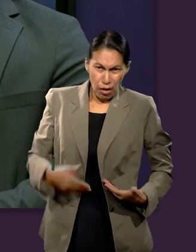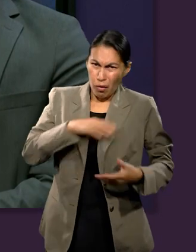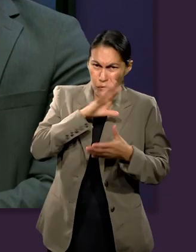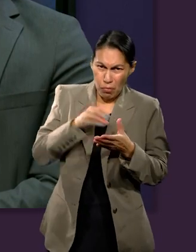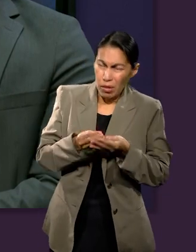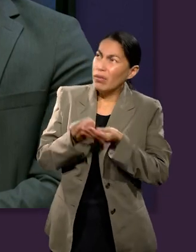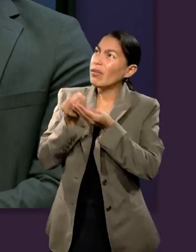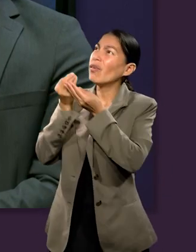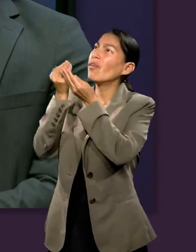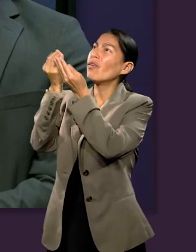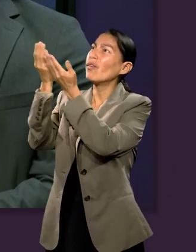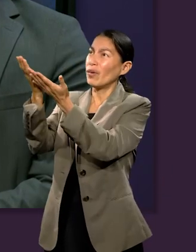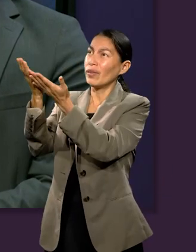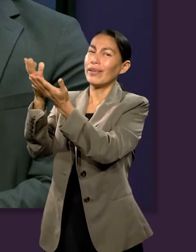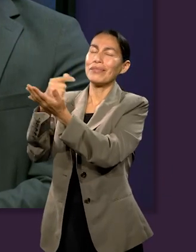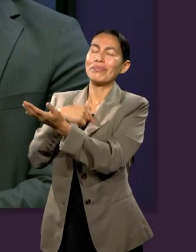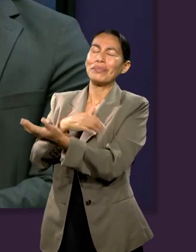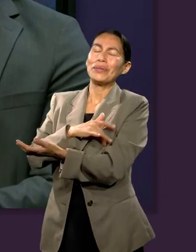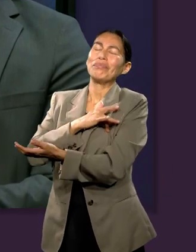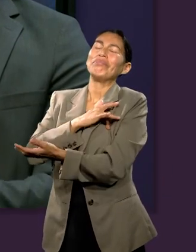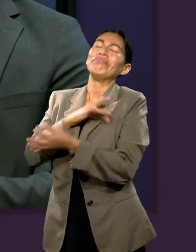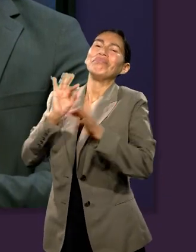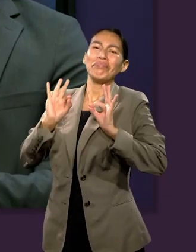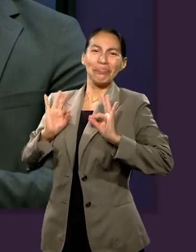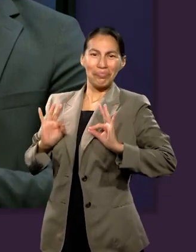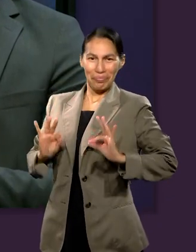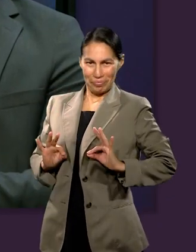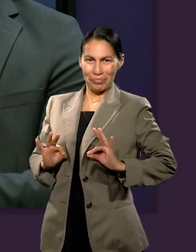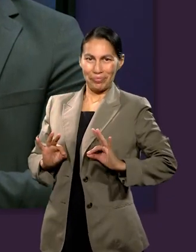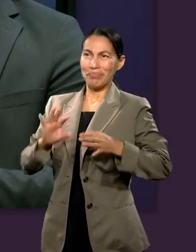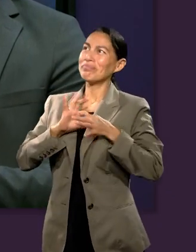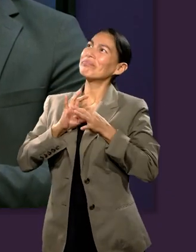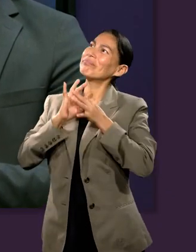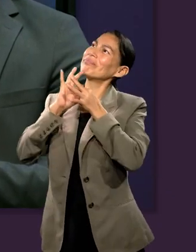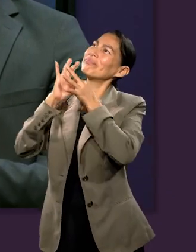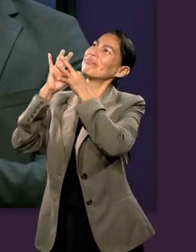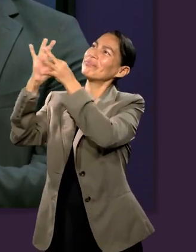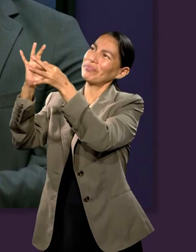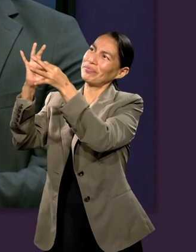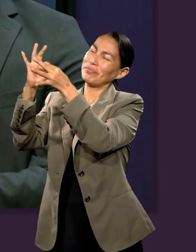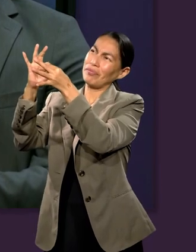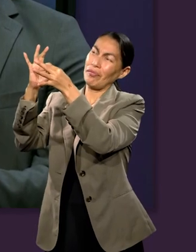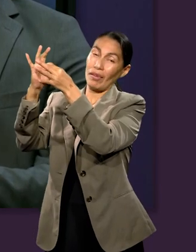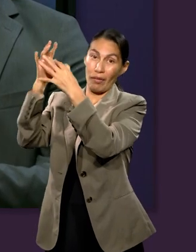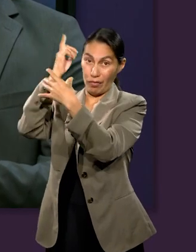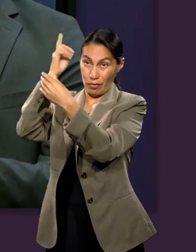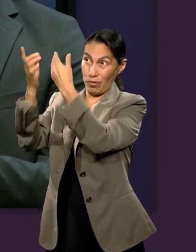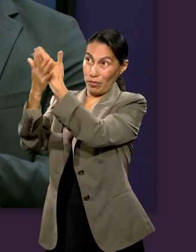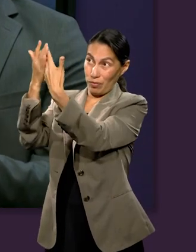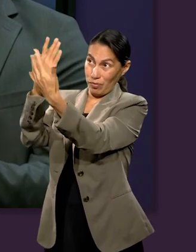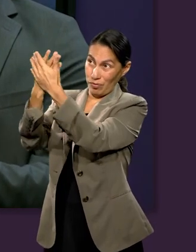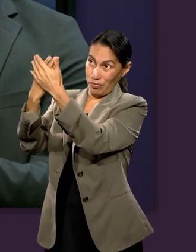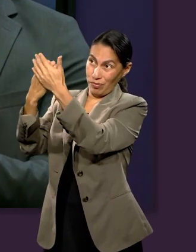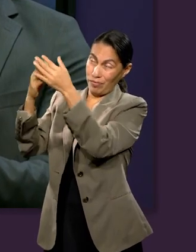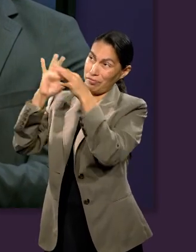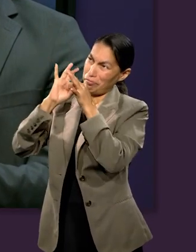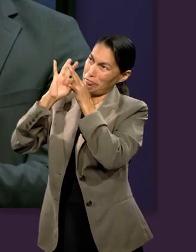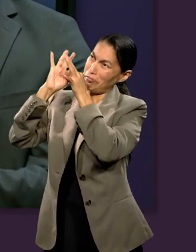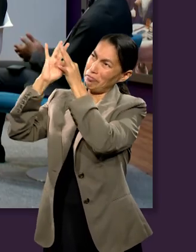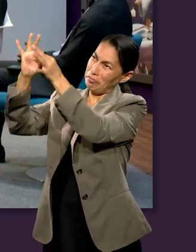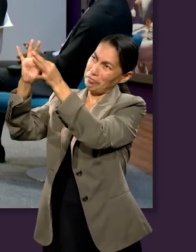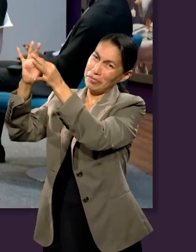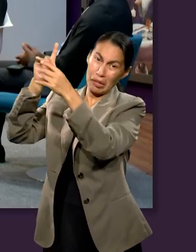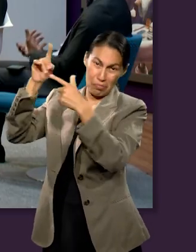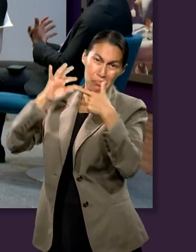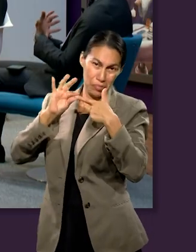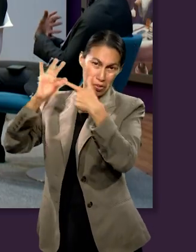una satisfacción de saber que estás en plena en las manos de Dios de saber que estás bien con tu padre